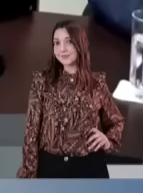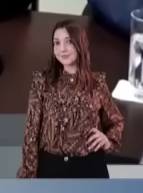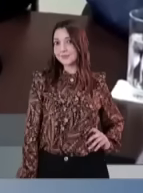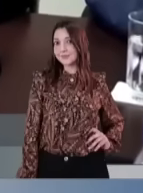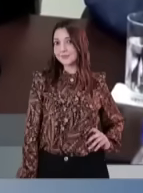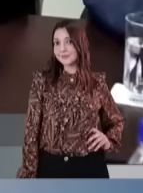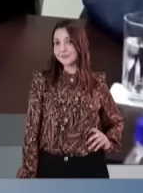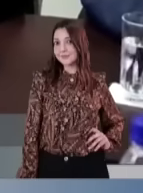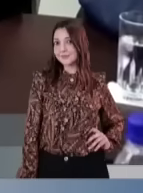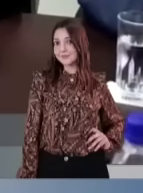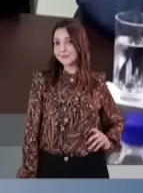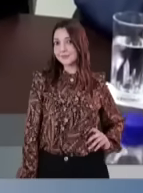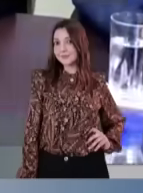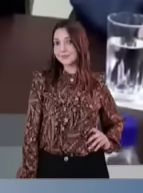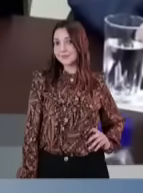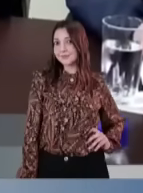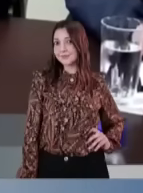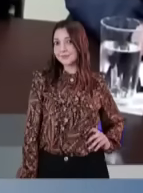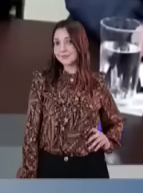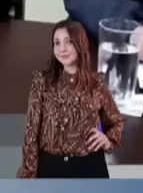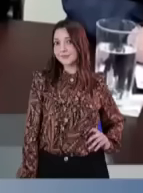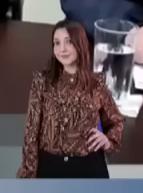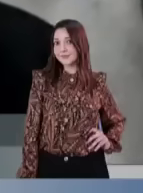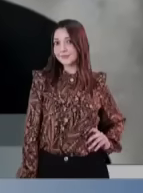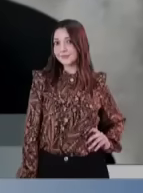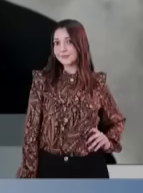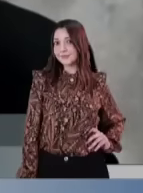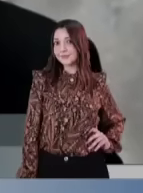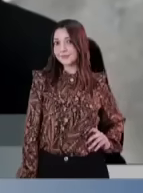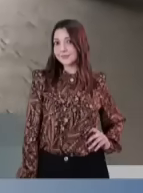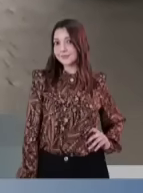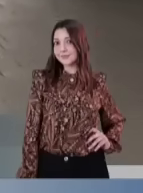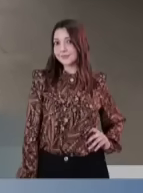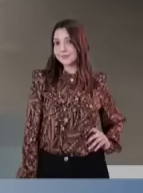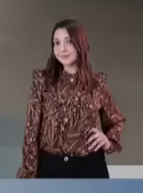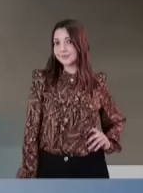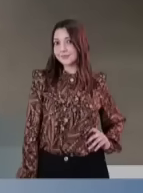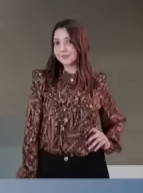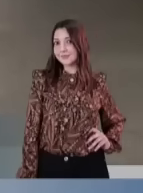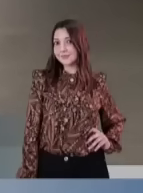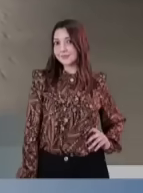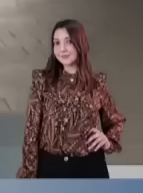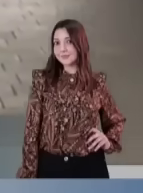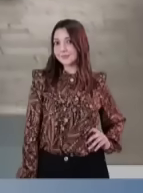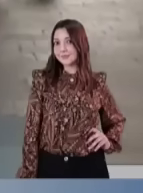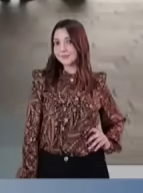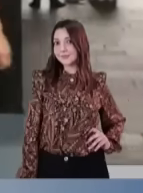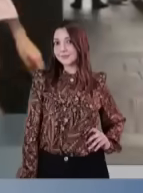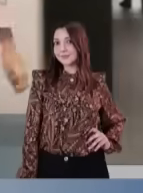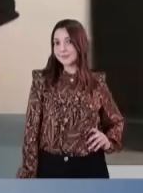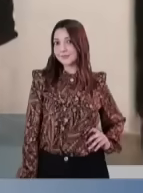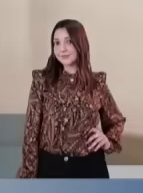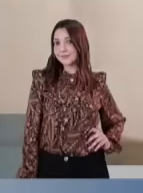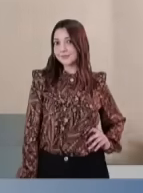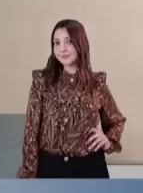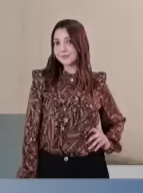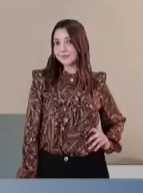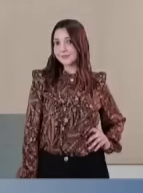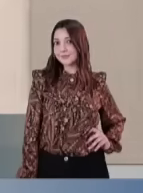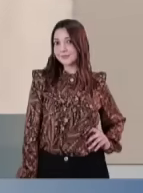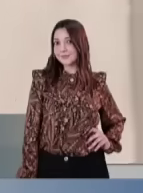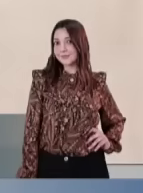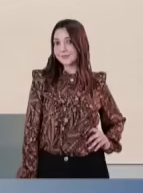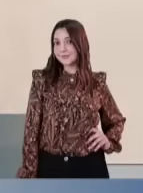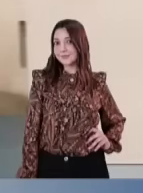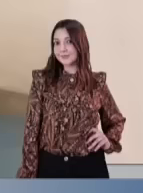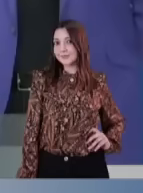con los espacios del Partido Comunista? Que hay que resguardarlo, porque no puede ser, o no, desde el punto de vista político, ¿no?, que